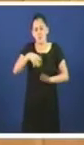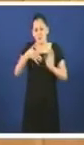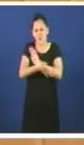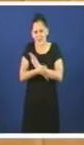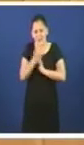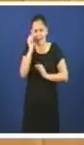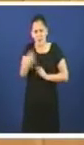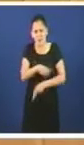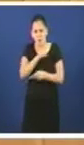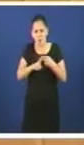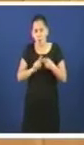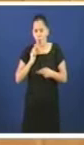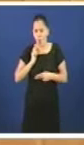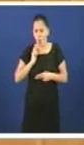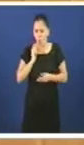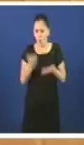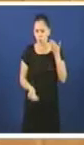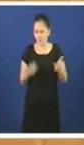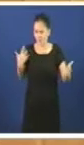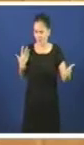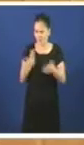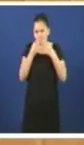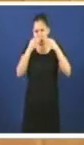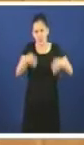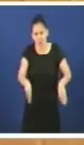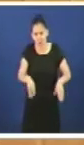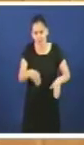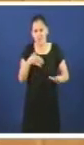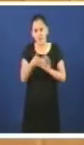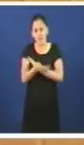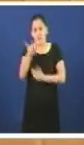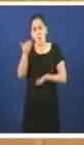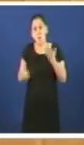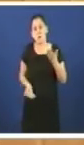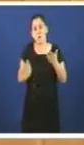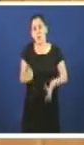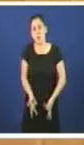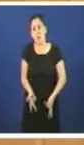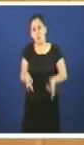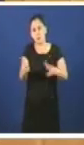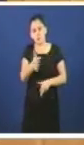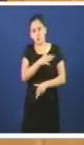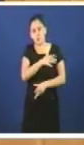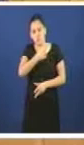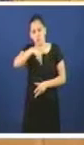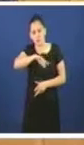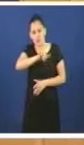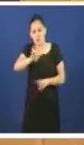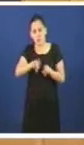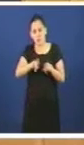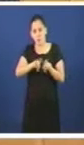justicia histórica de libertades y de libertad tenemos la fuerza hueco de una manifestación